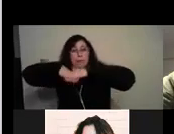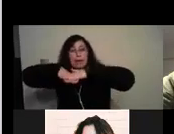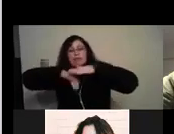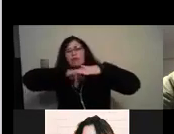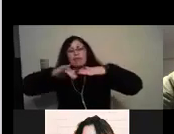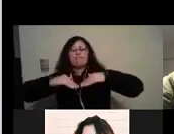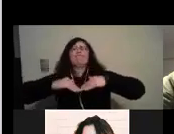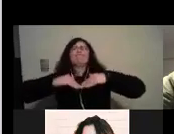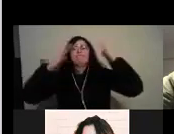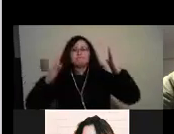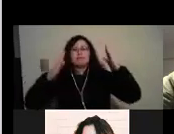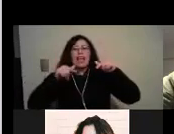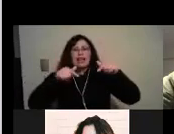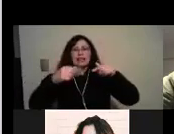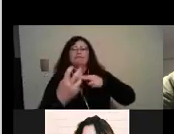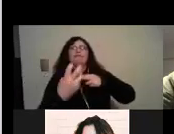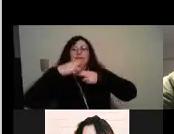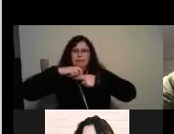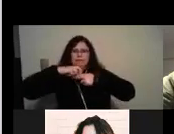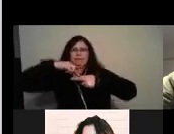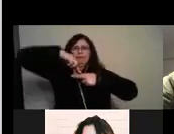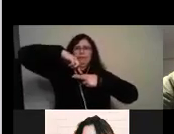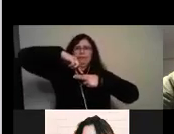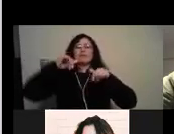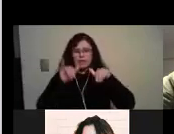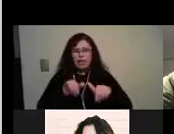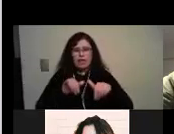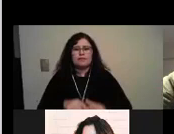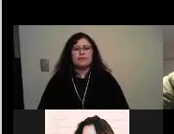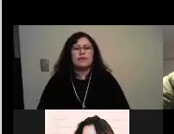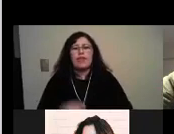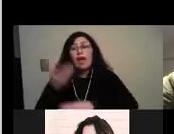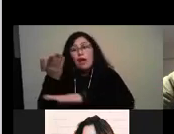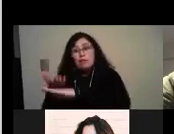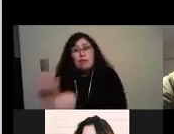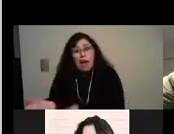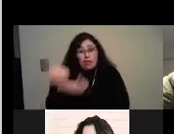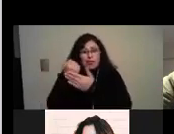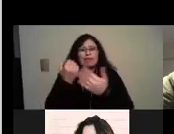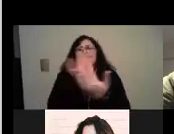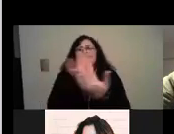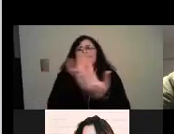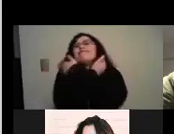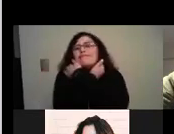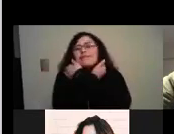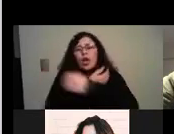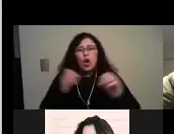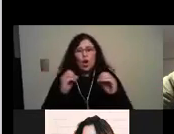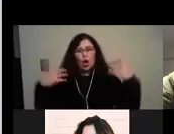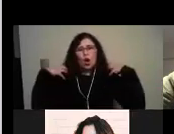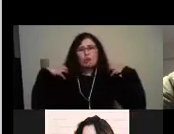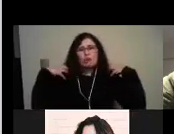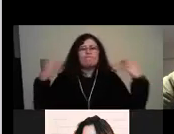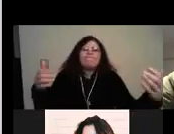al paciente hacia la silla de ruedas. Pídale ayuda, pídale que lo abrace, ¿cierto? Pídale que tome de los hombros y de ahí se